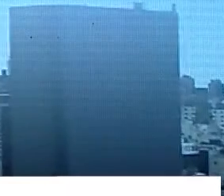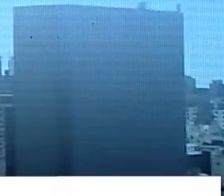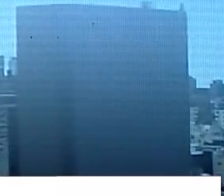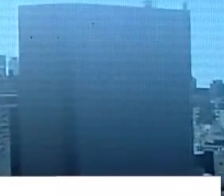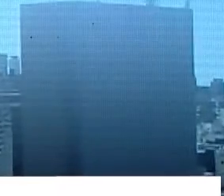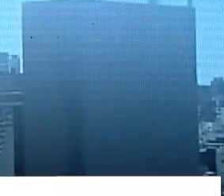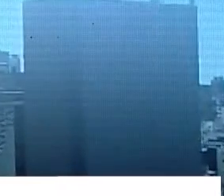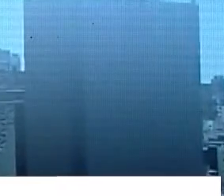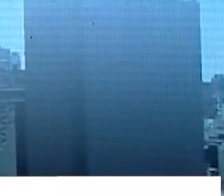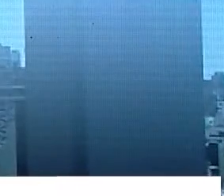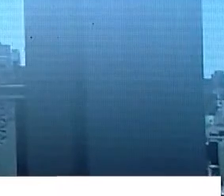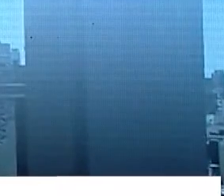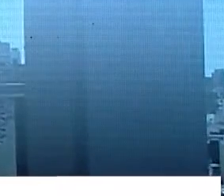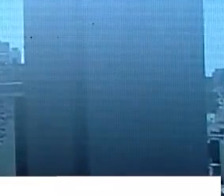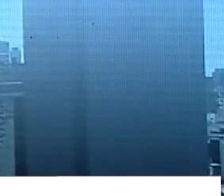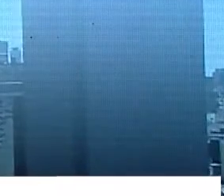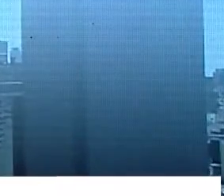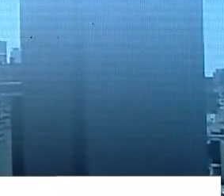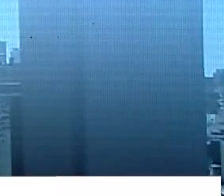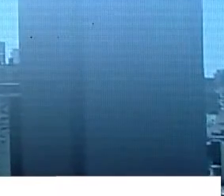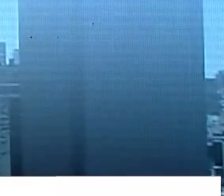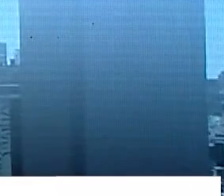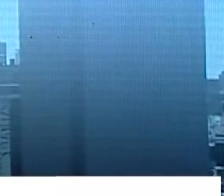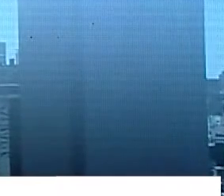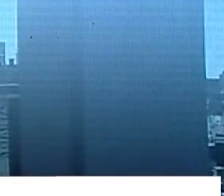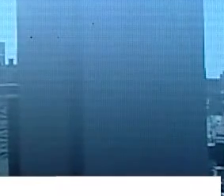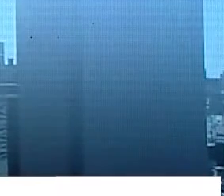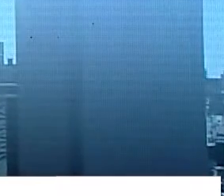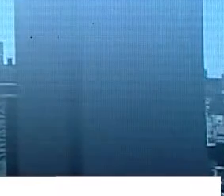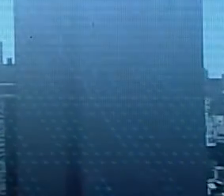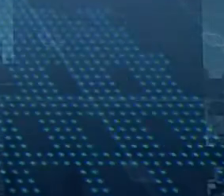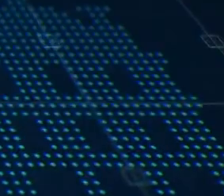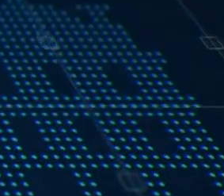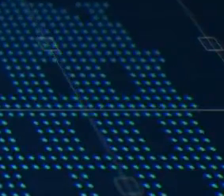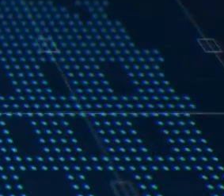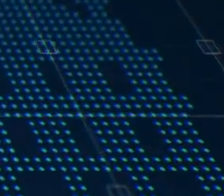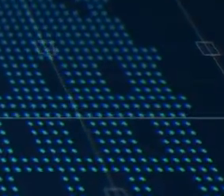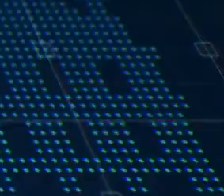Nosotros nos encontramos en vivo en la programación de DTV. Gracias por haber estado ahí del otro lado. Nos vemos.